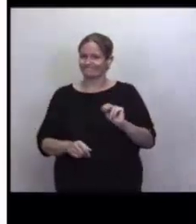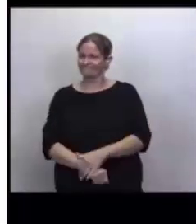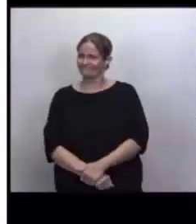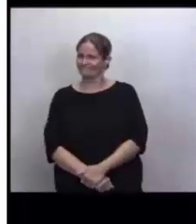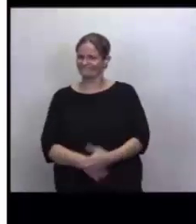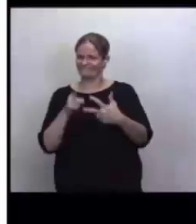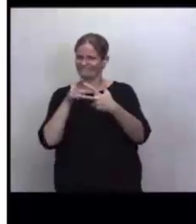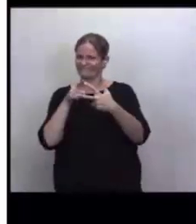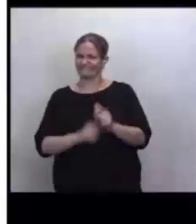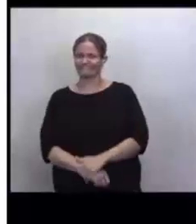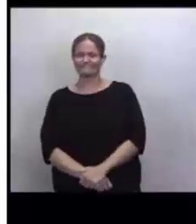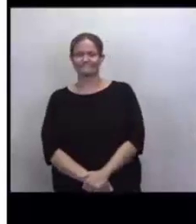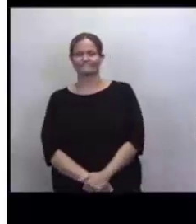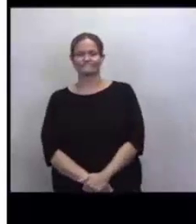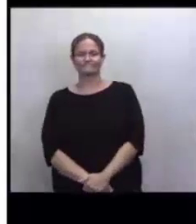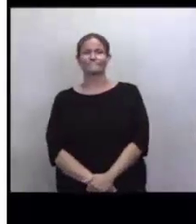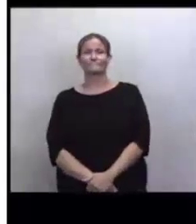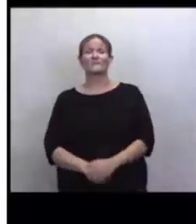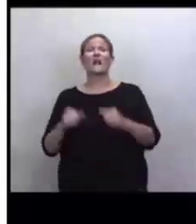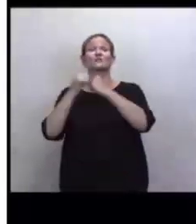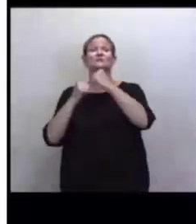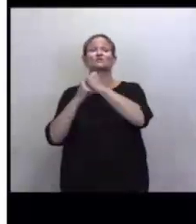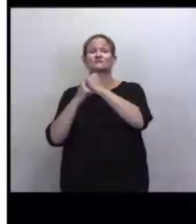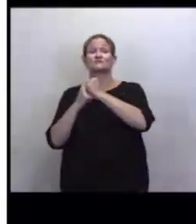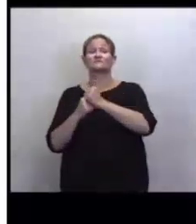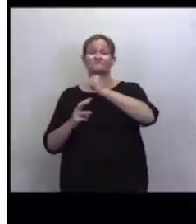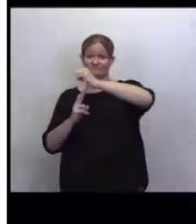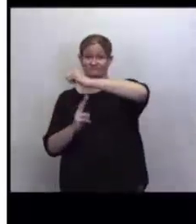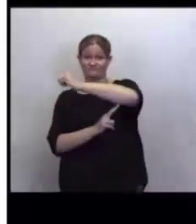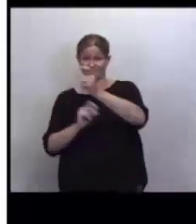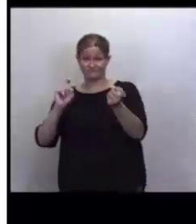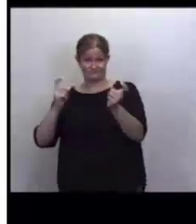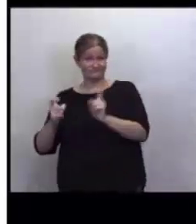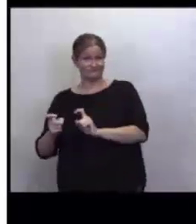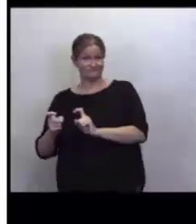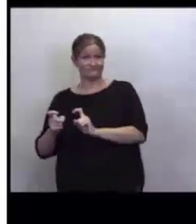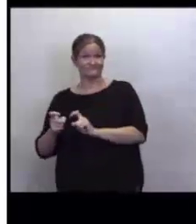para establecer un marco para el uso no relacionado